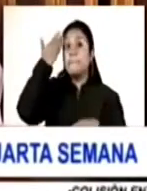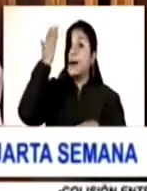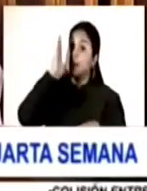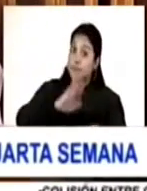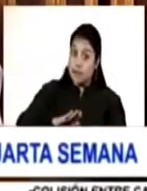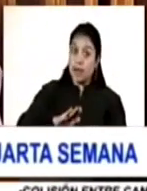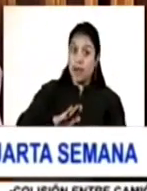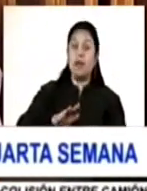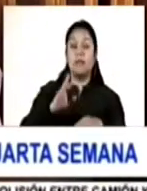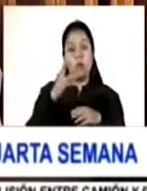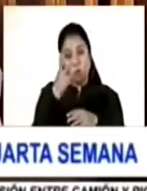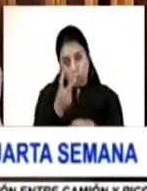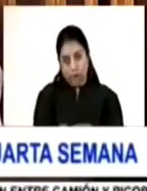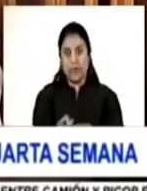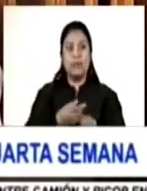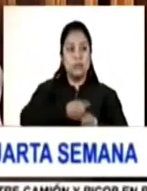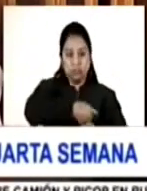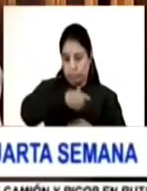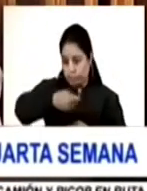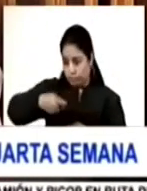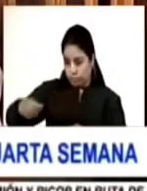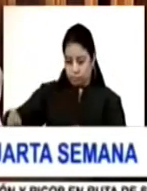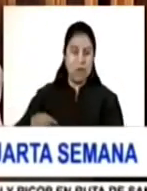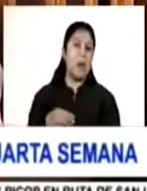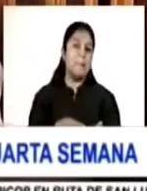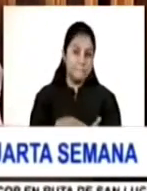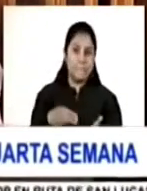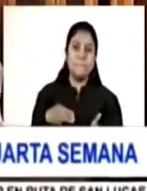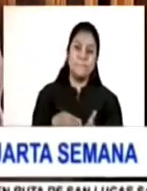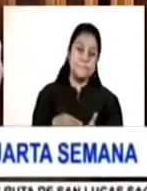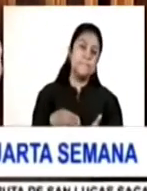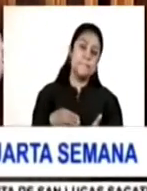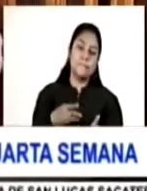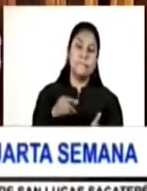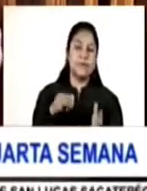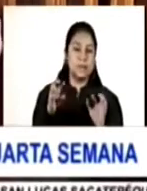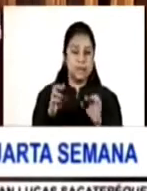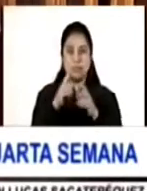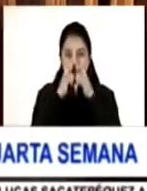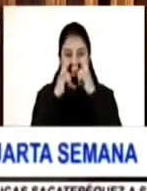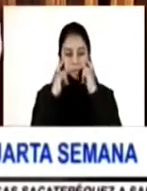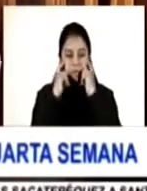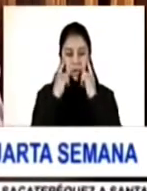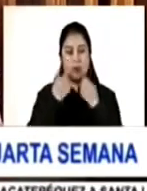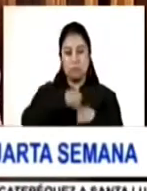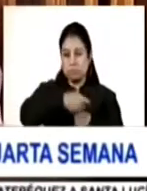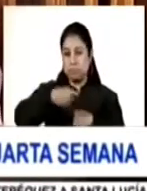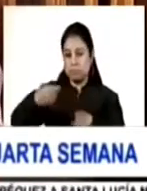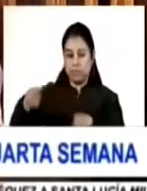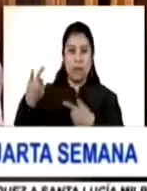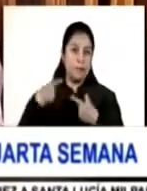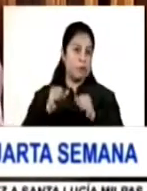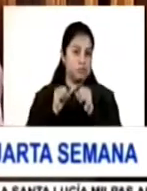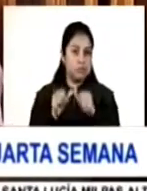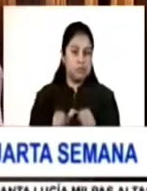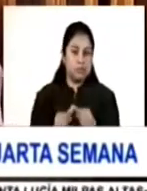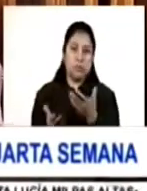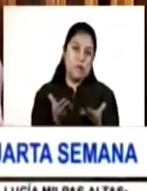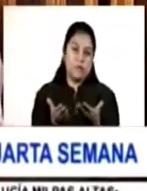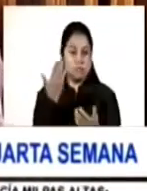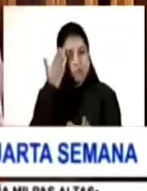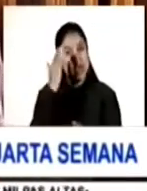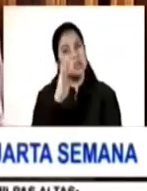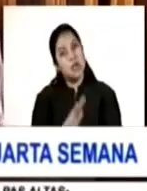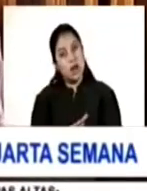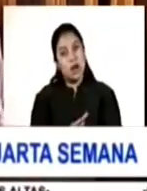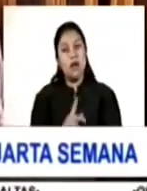gente a repartir varios miles de mascarillas más para que podamos seguir y estaremos presentes muy probablemente